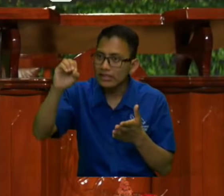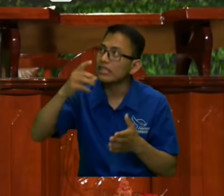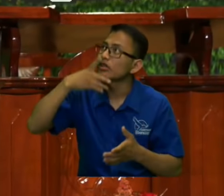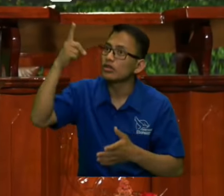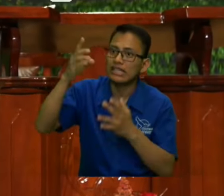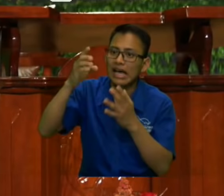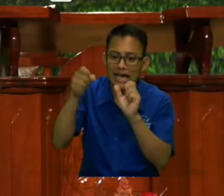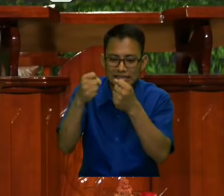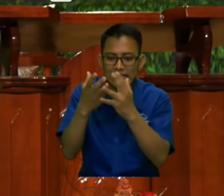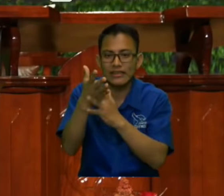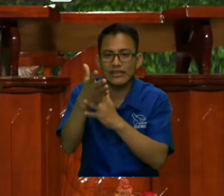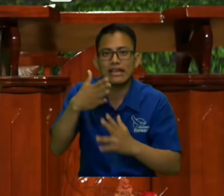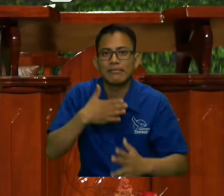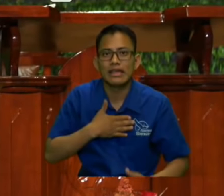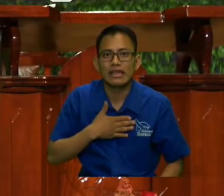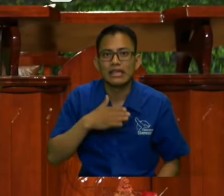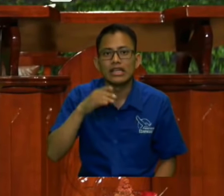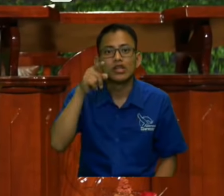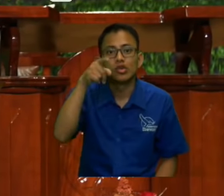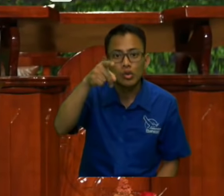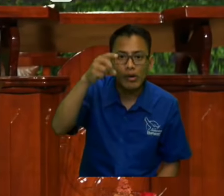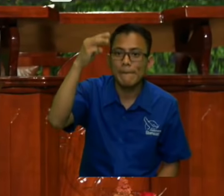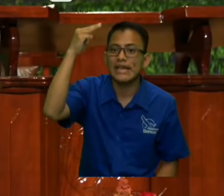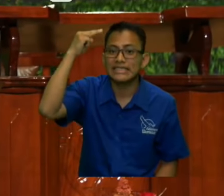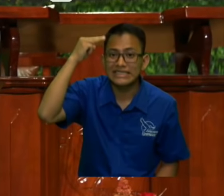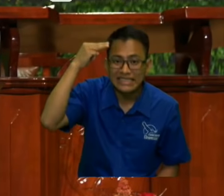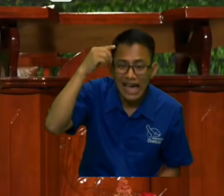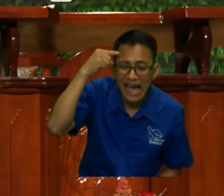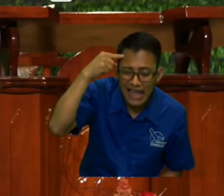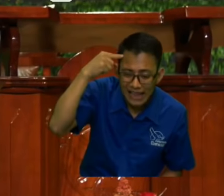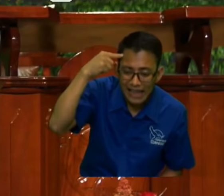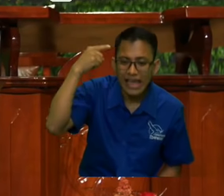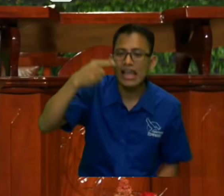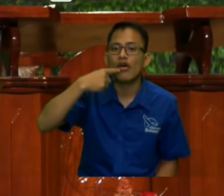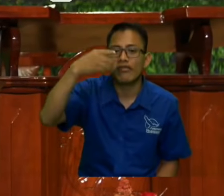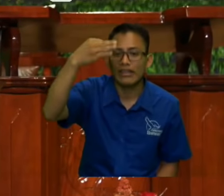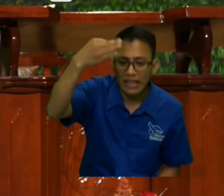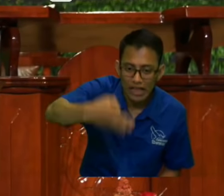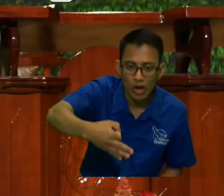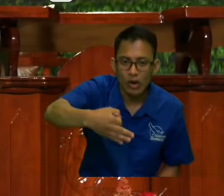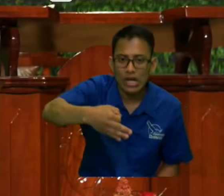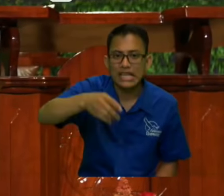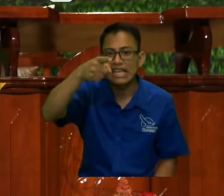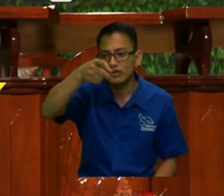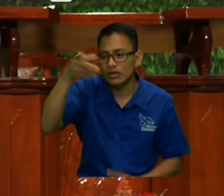renovación de tu mente. Tienes que pensar en lo verdadero. Eso te va a transformar.